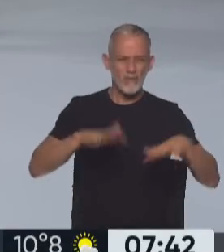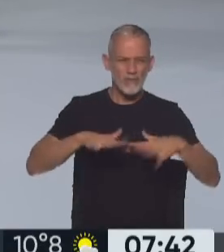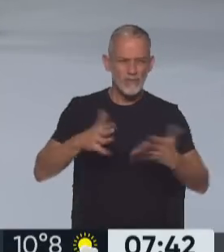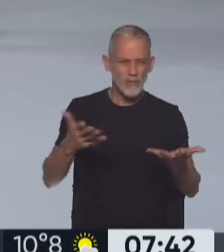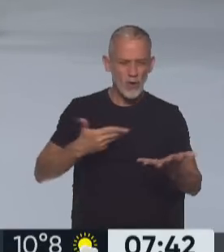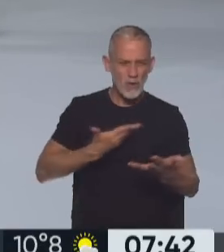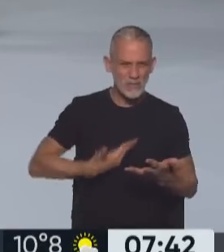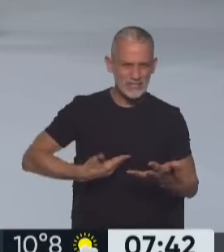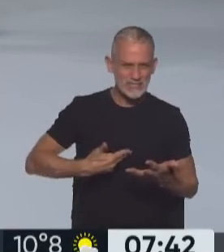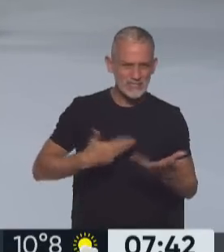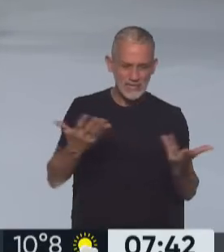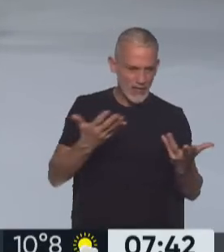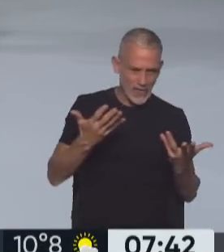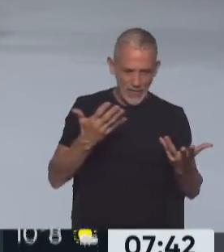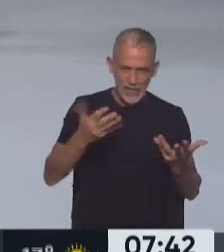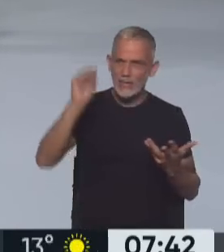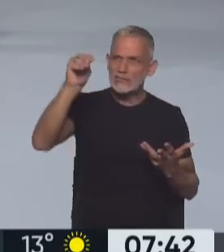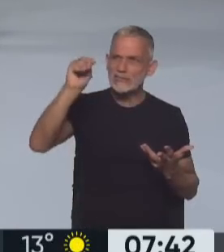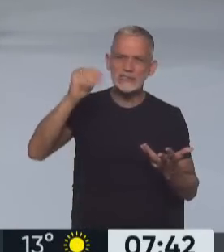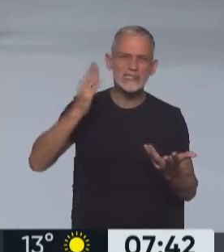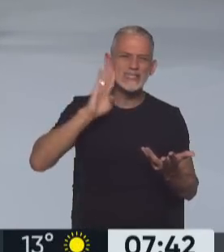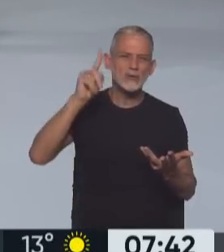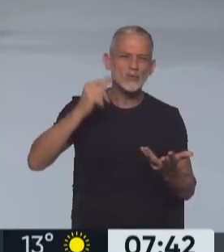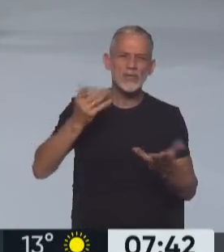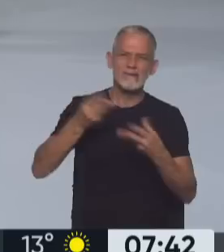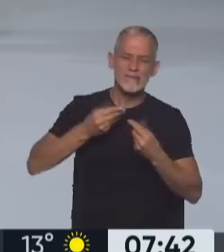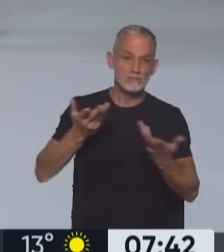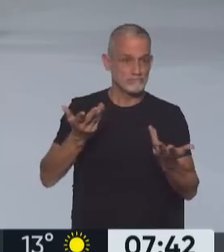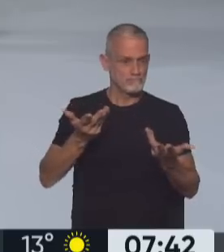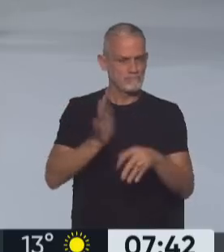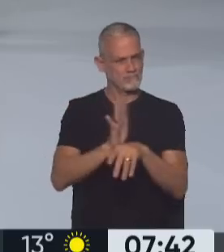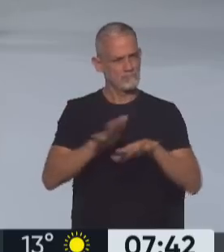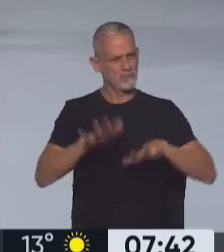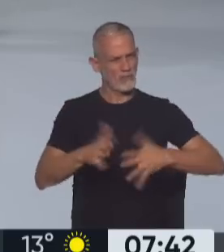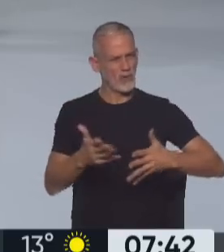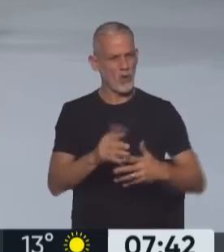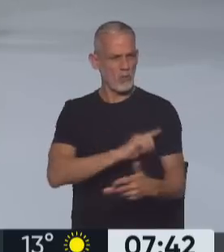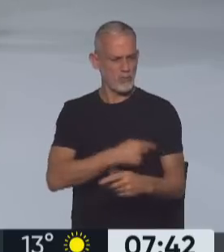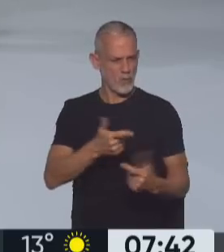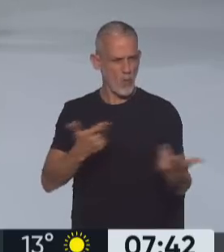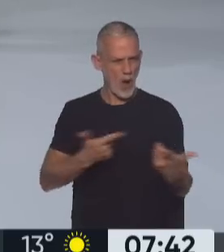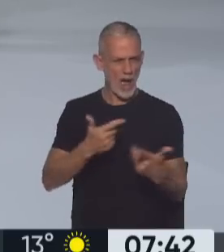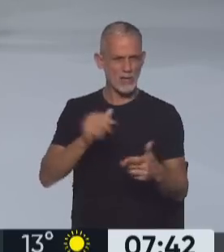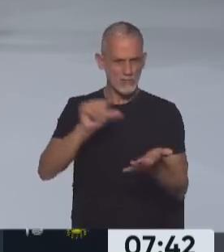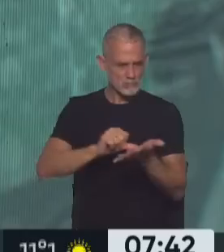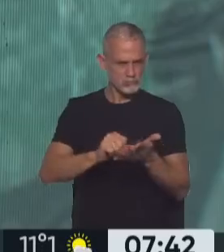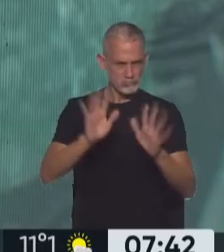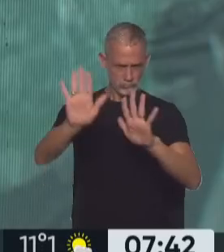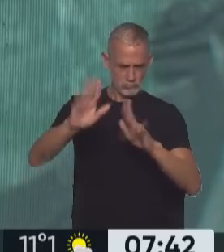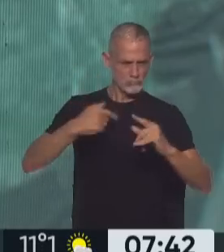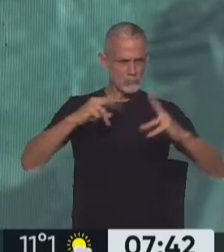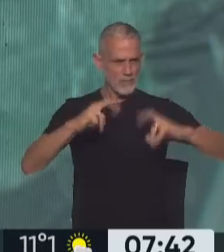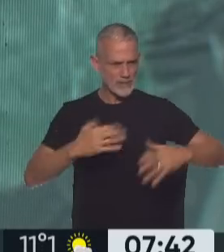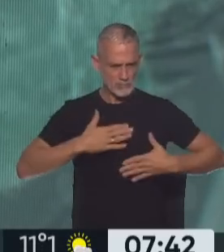institucional Ecuador pidiendo esto, que me parece que es llamativa. Si el propio país no puede investigar un crimen dentro de